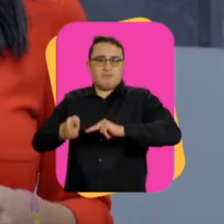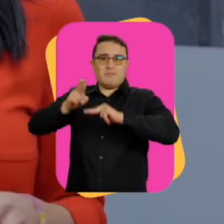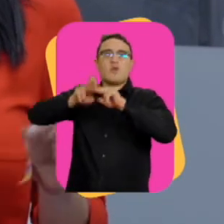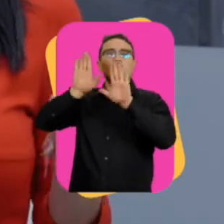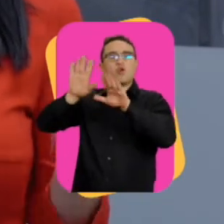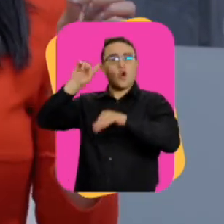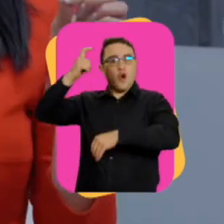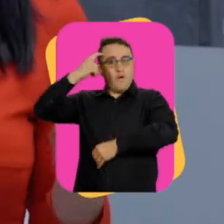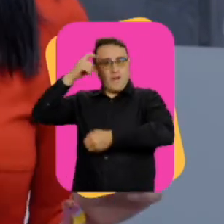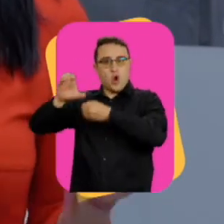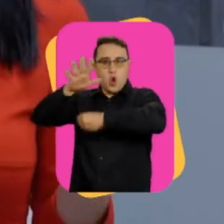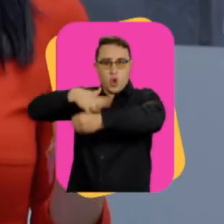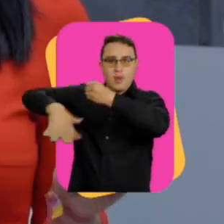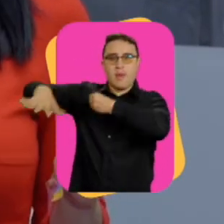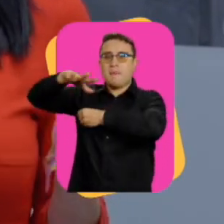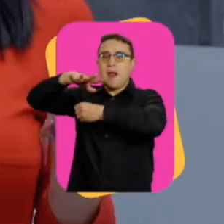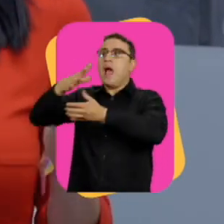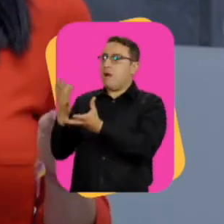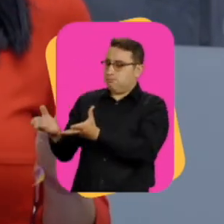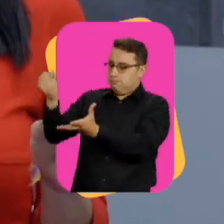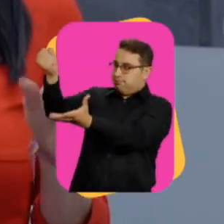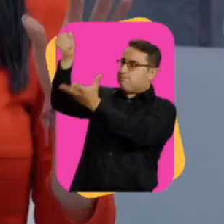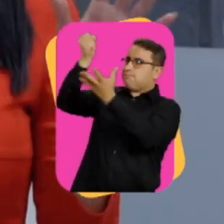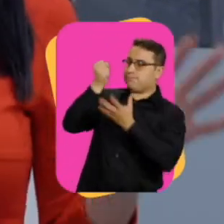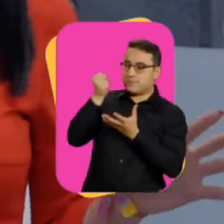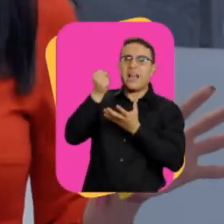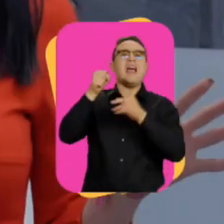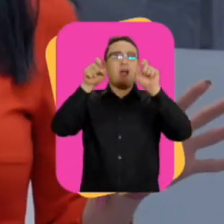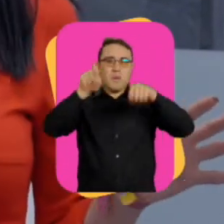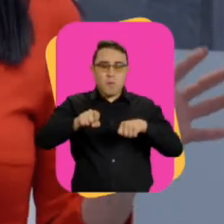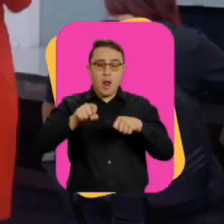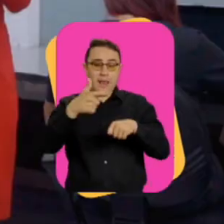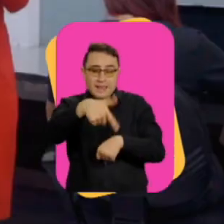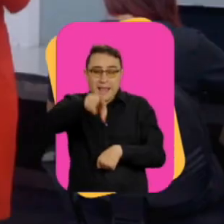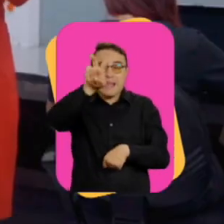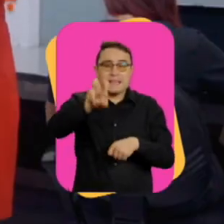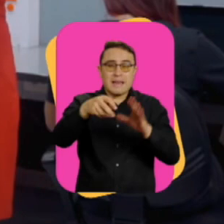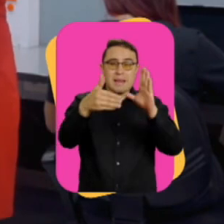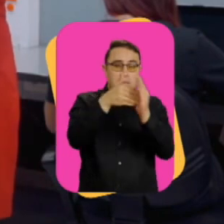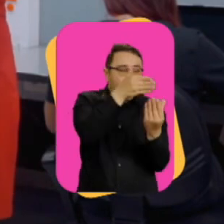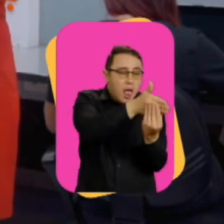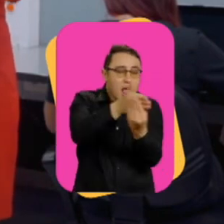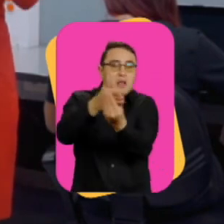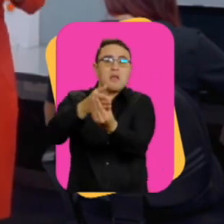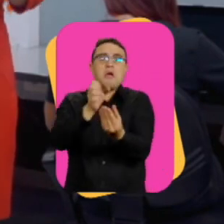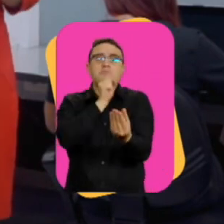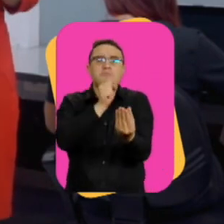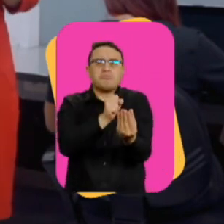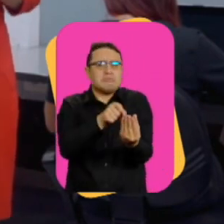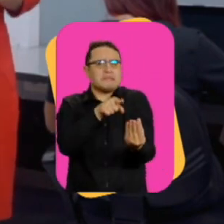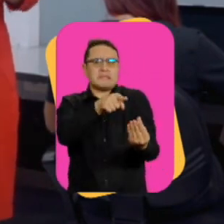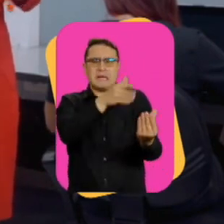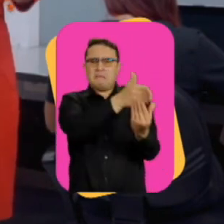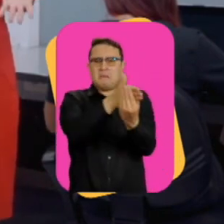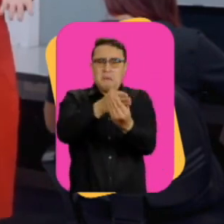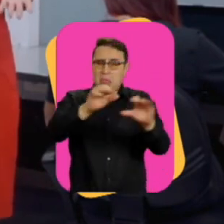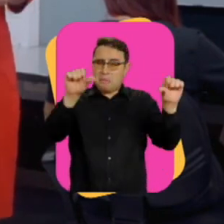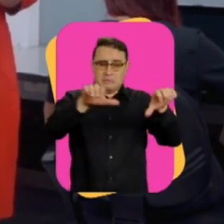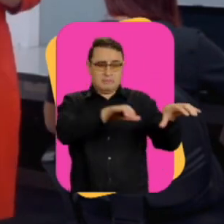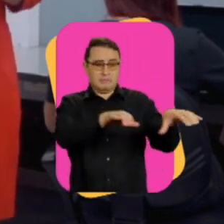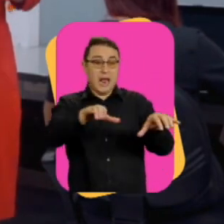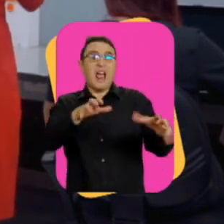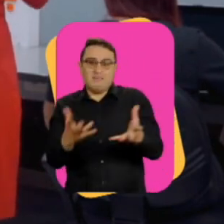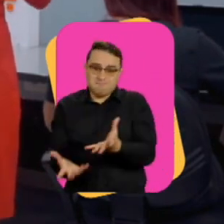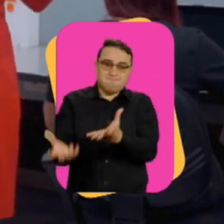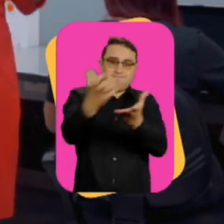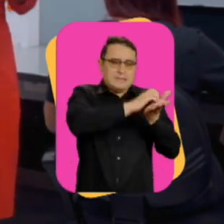logramos recuperar más de 17.000 archivos que se encontraban en mal estado y sobre todo muy mal almacenados. En este